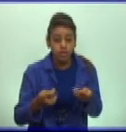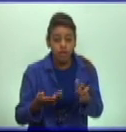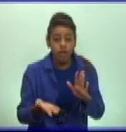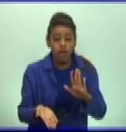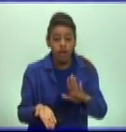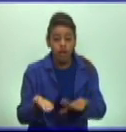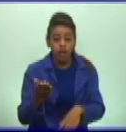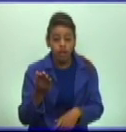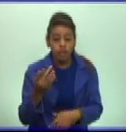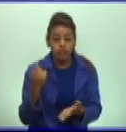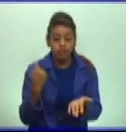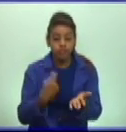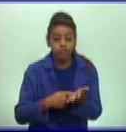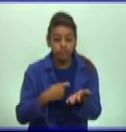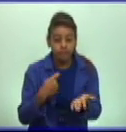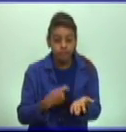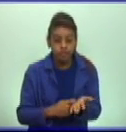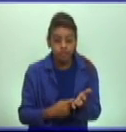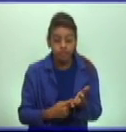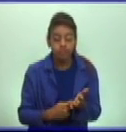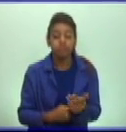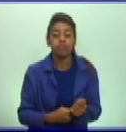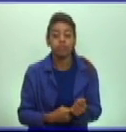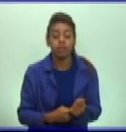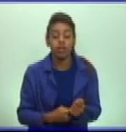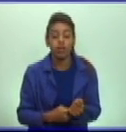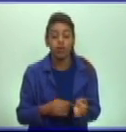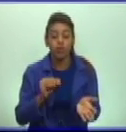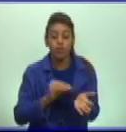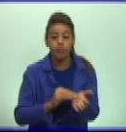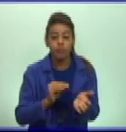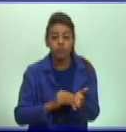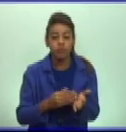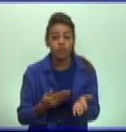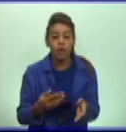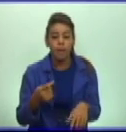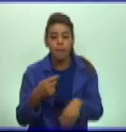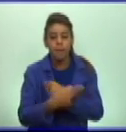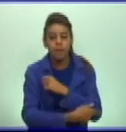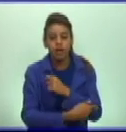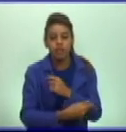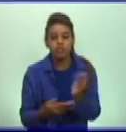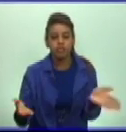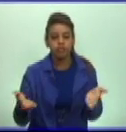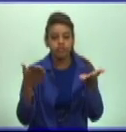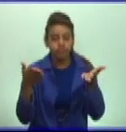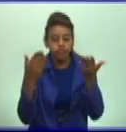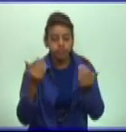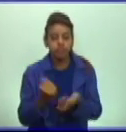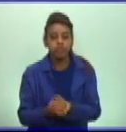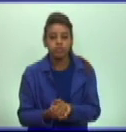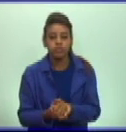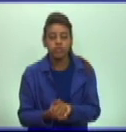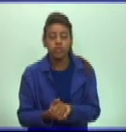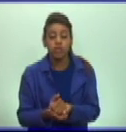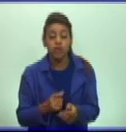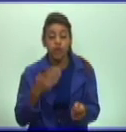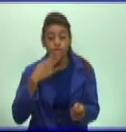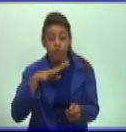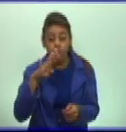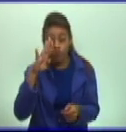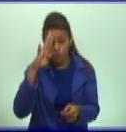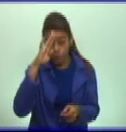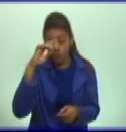interés, por altos impuestos establecidos por los países desarrollados. Y por supuesto, se enfrenta Cuba